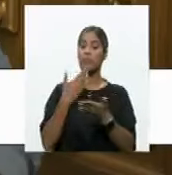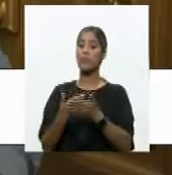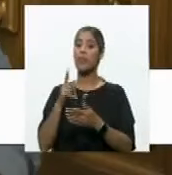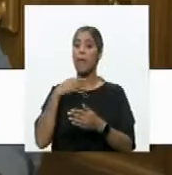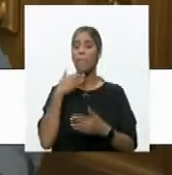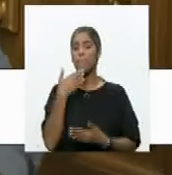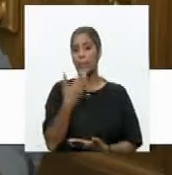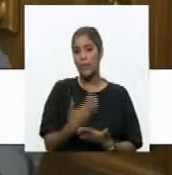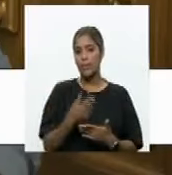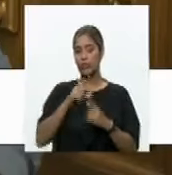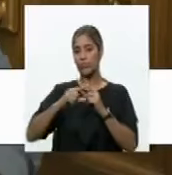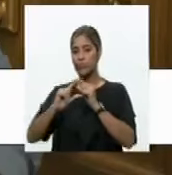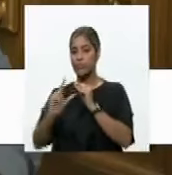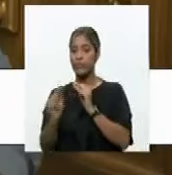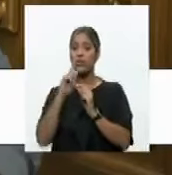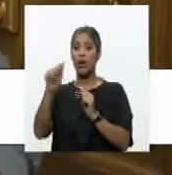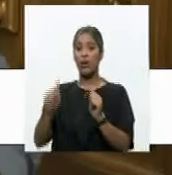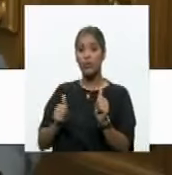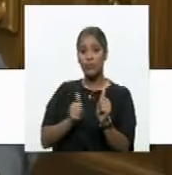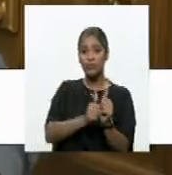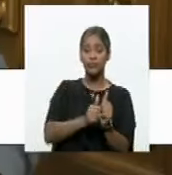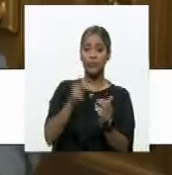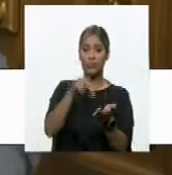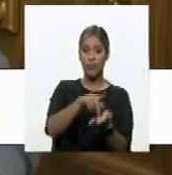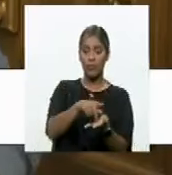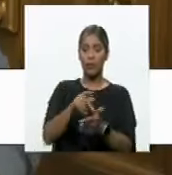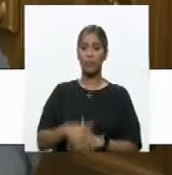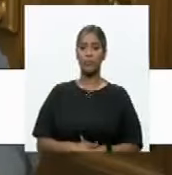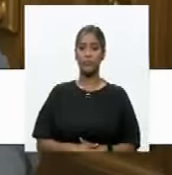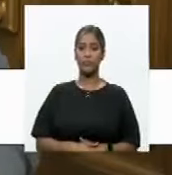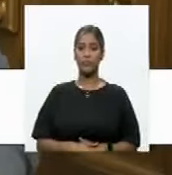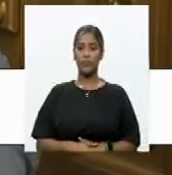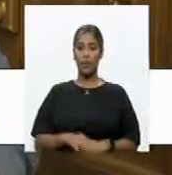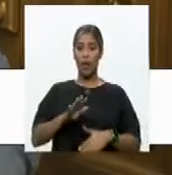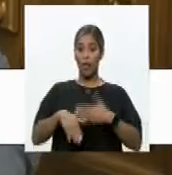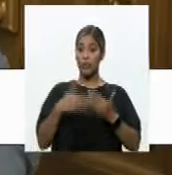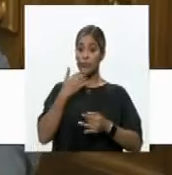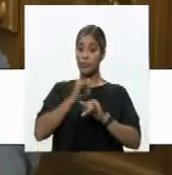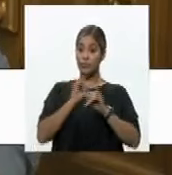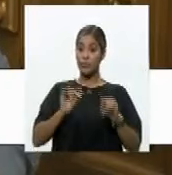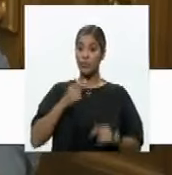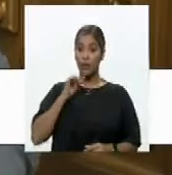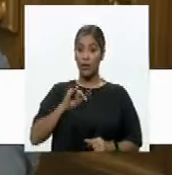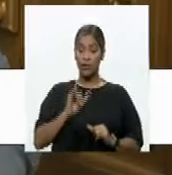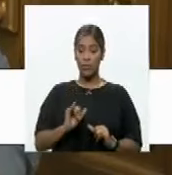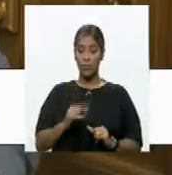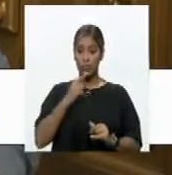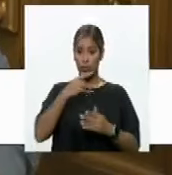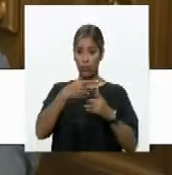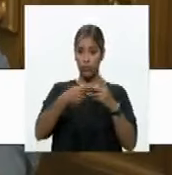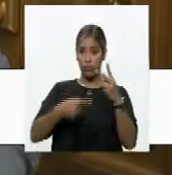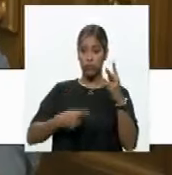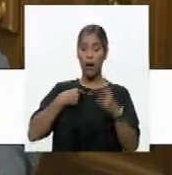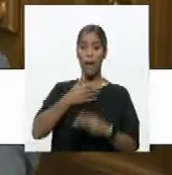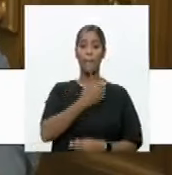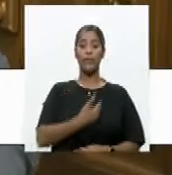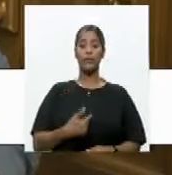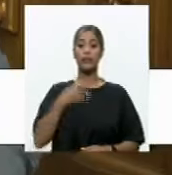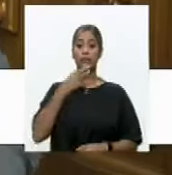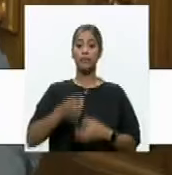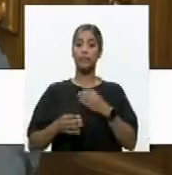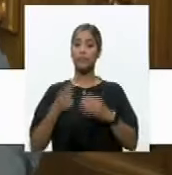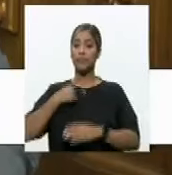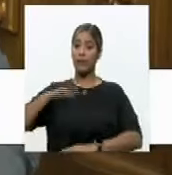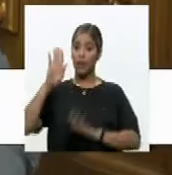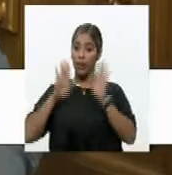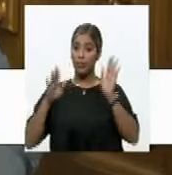para ausentarse e incorporar a su suplente respectivo. Luego de concluido el punto único con relación a la cuenta, el presidente dio el derecho de palabra